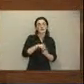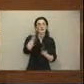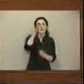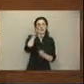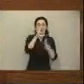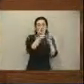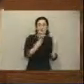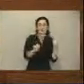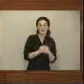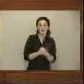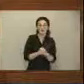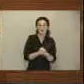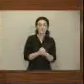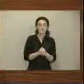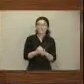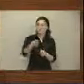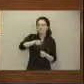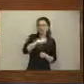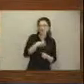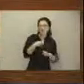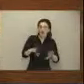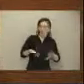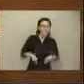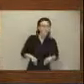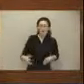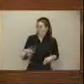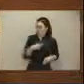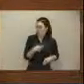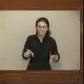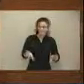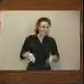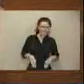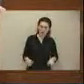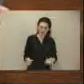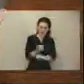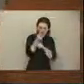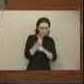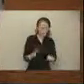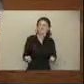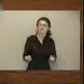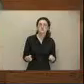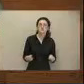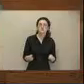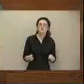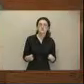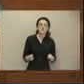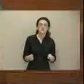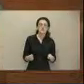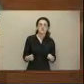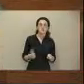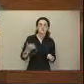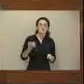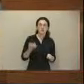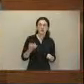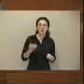declaración. Y lo que no vamos a admitir bajo ningún concepto, es que,